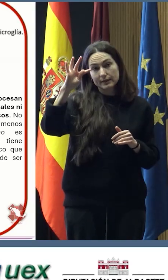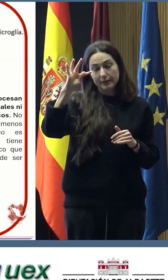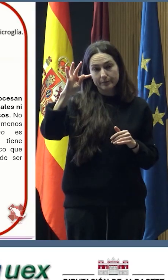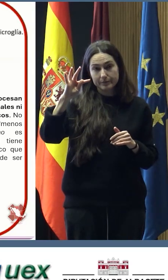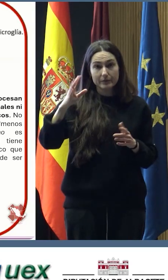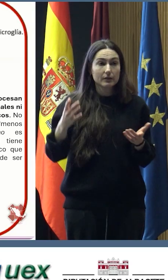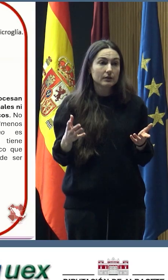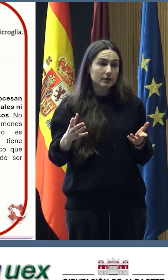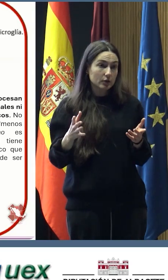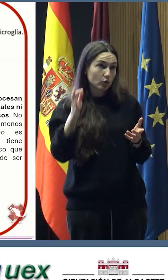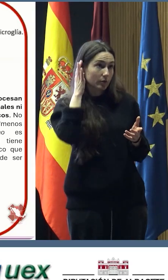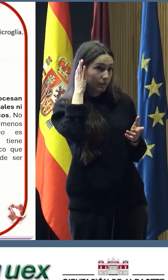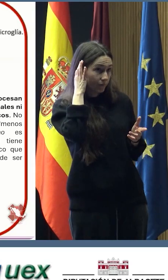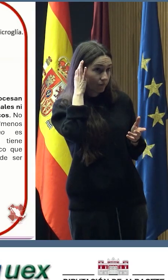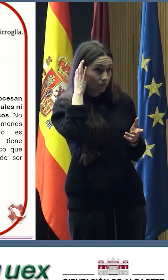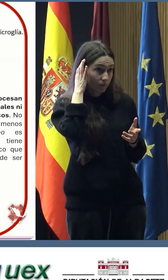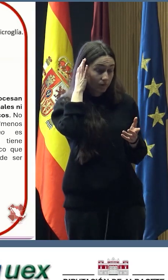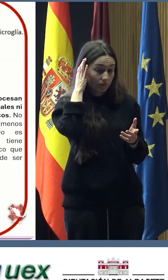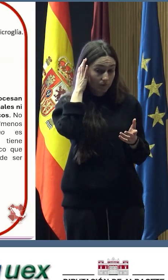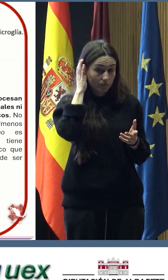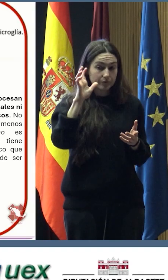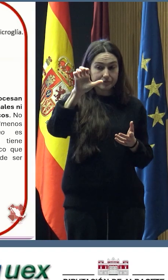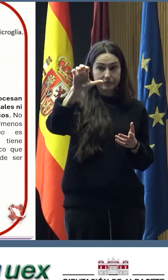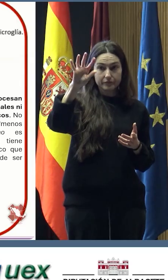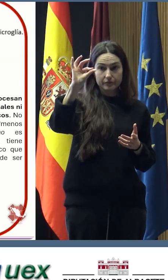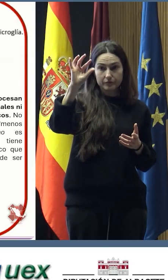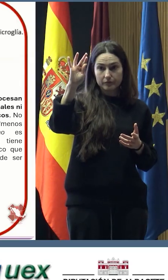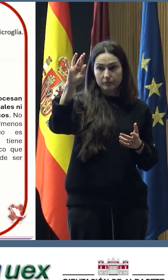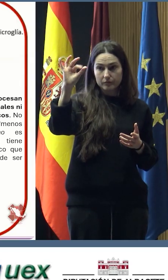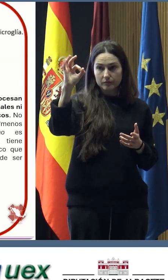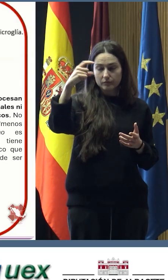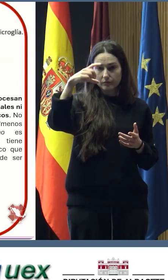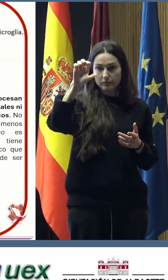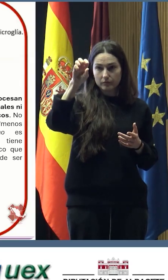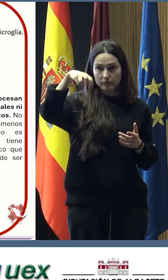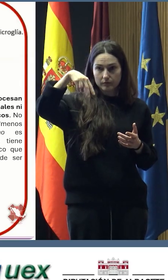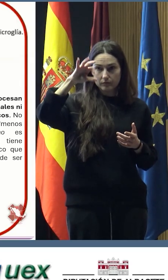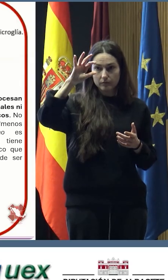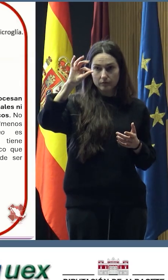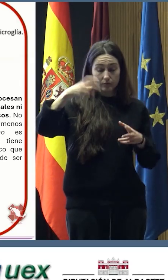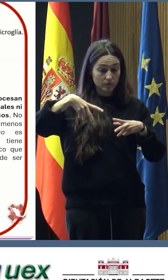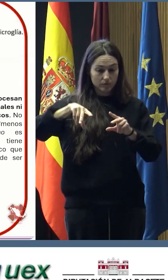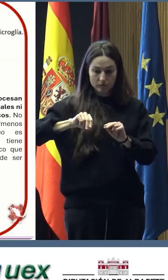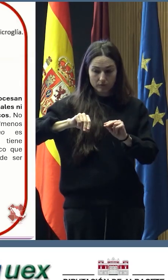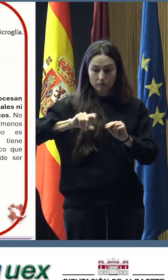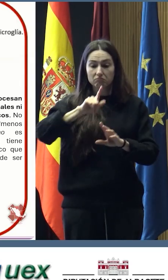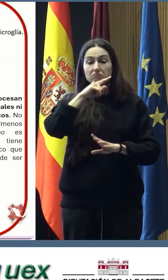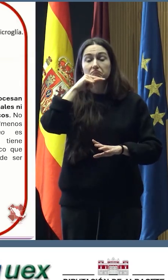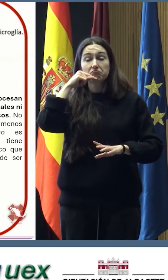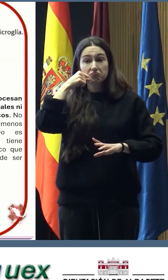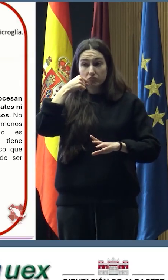mujer se libera de los estrógenos, pues puede llegar a tener el dolor